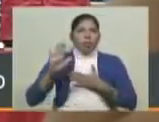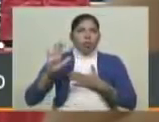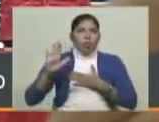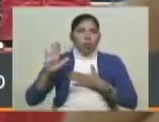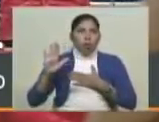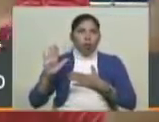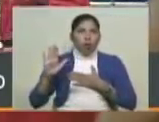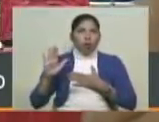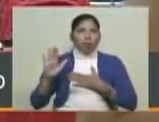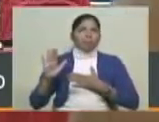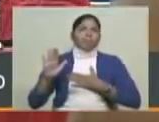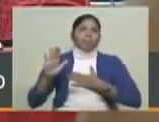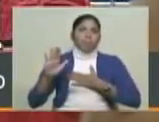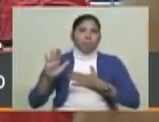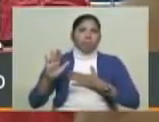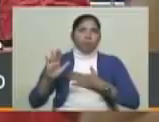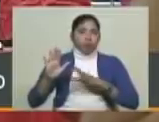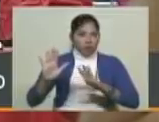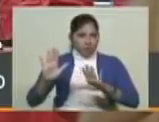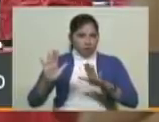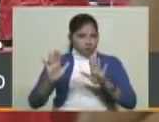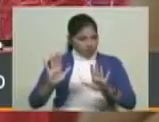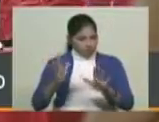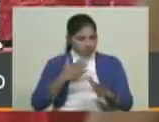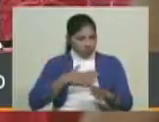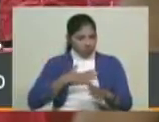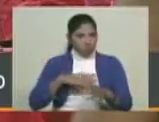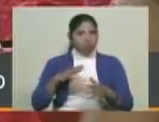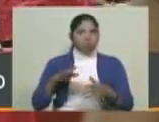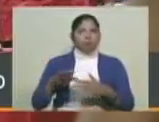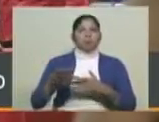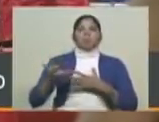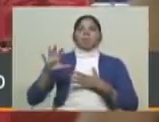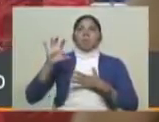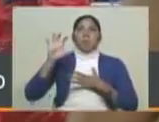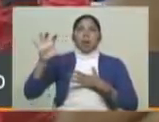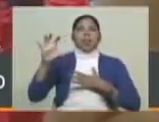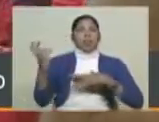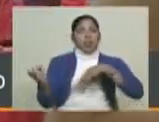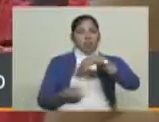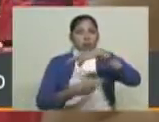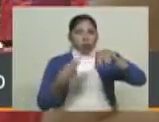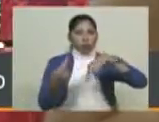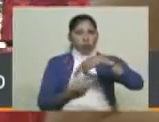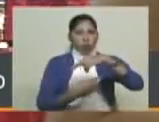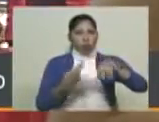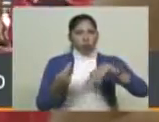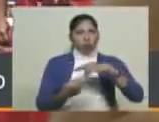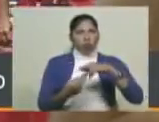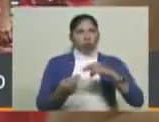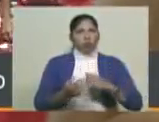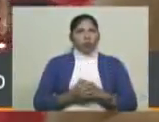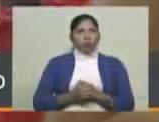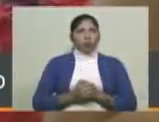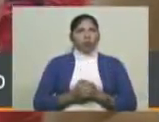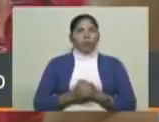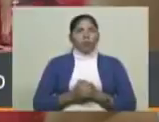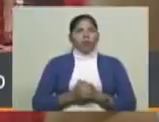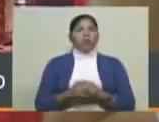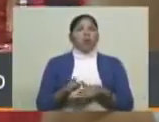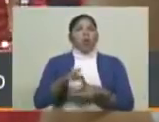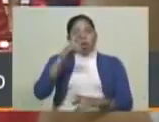en nombre de la patria, todavía no, en nombre de la patria, de la revolución, hagamos ese juramento de honor.